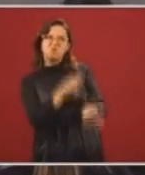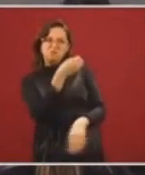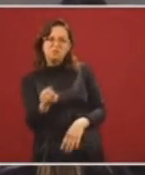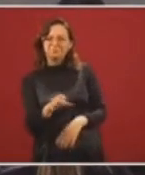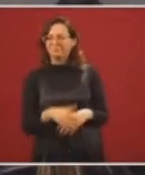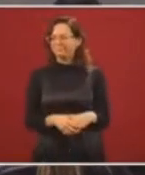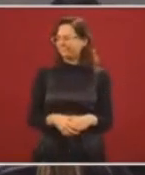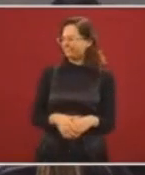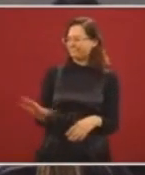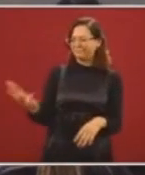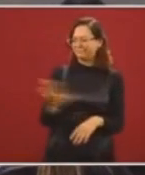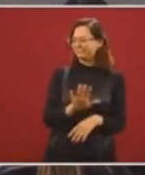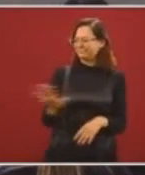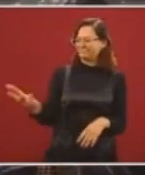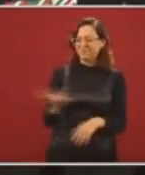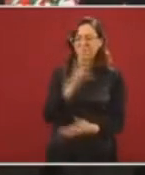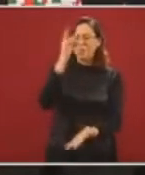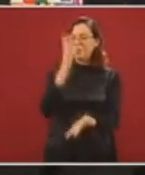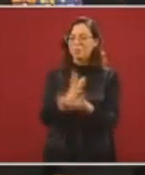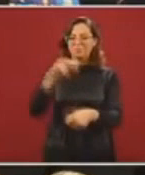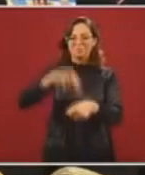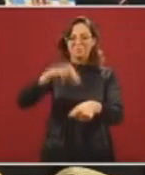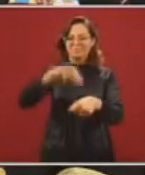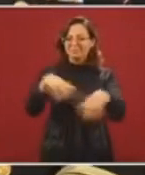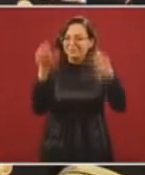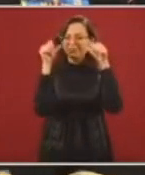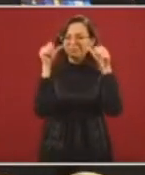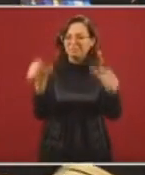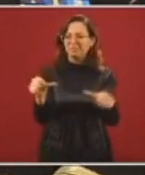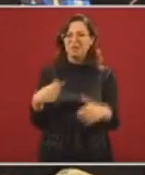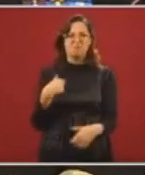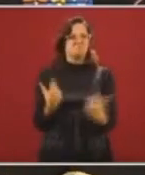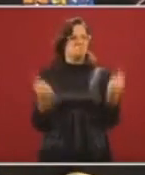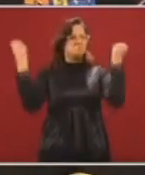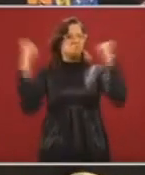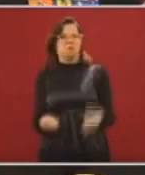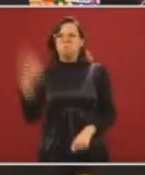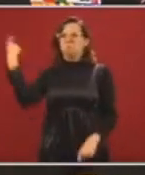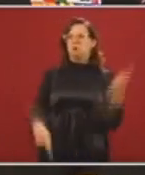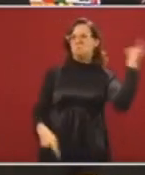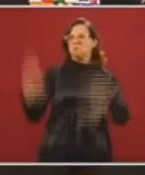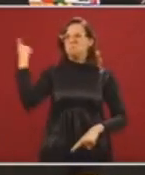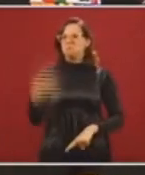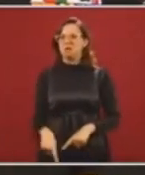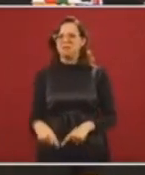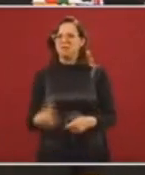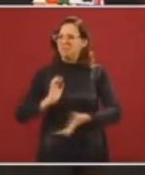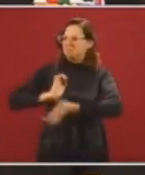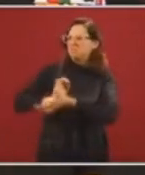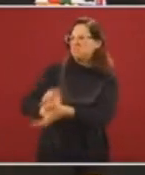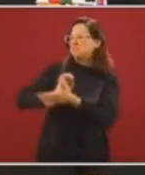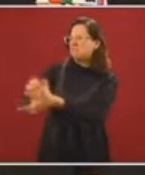asunto también. O sea, no al autoritarismo, no a la